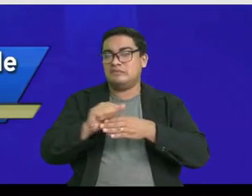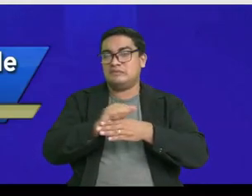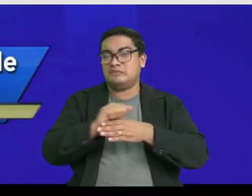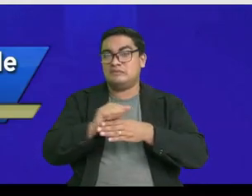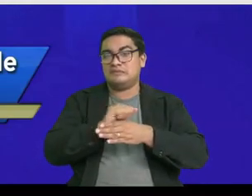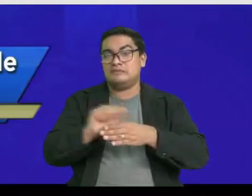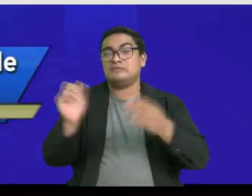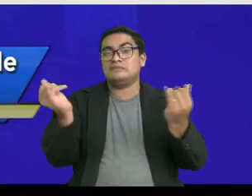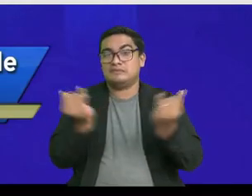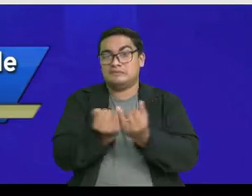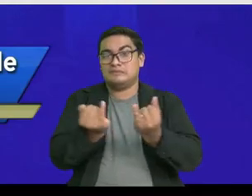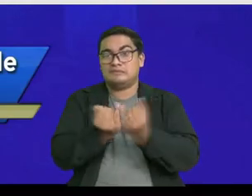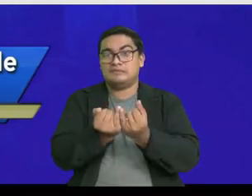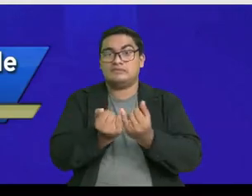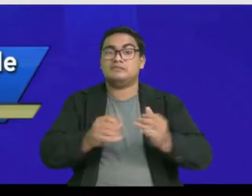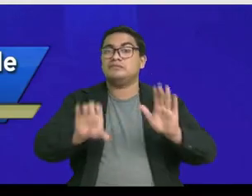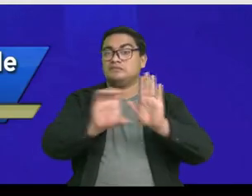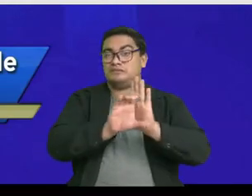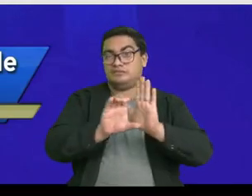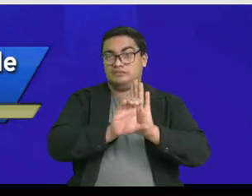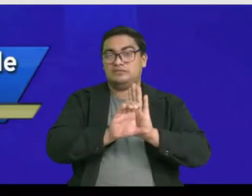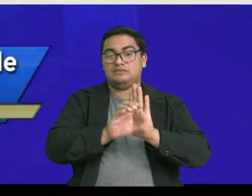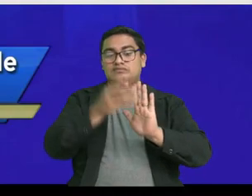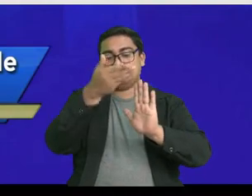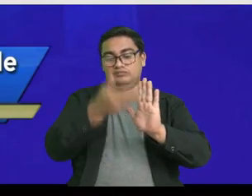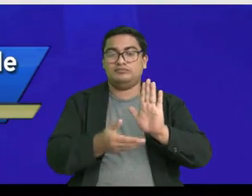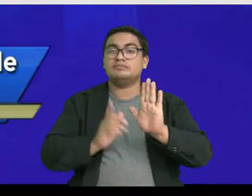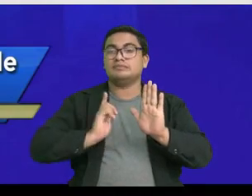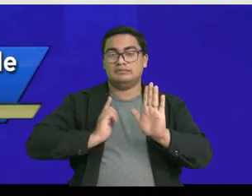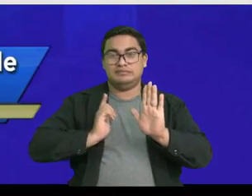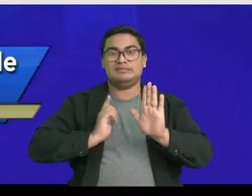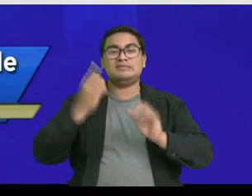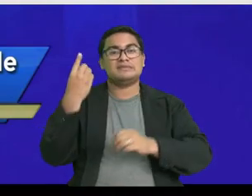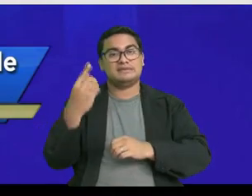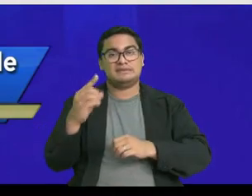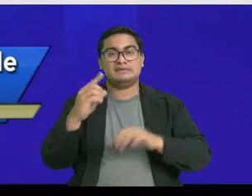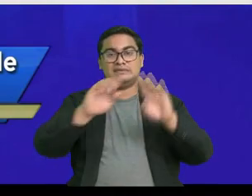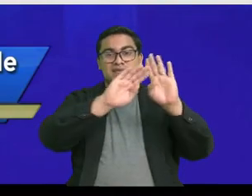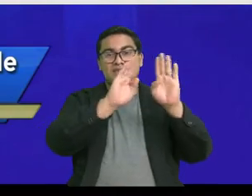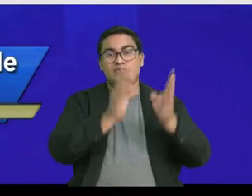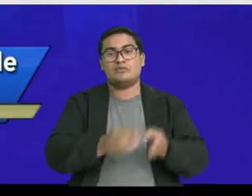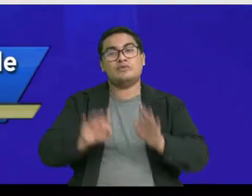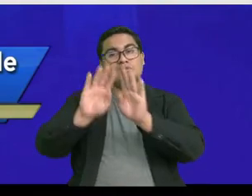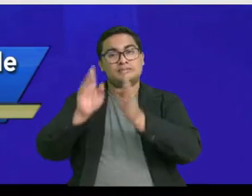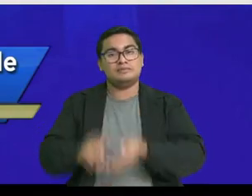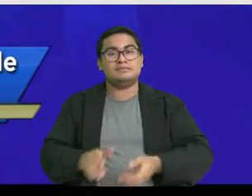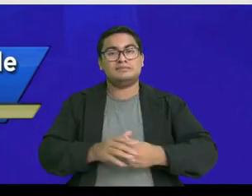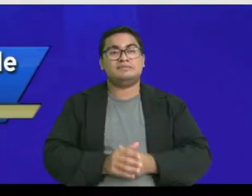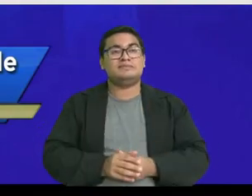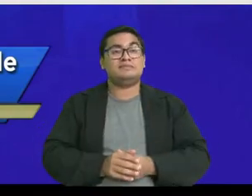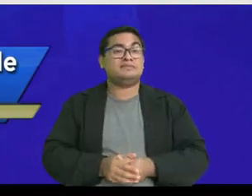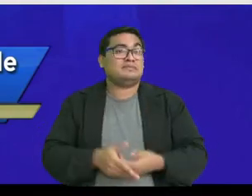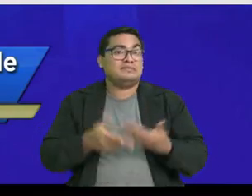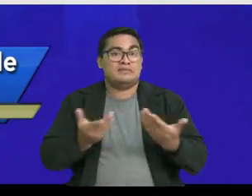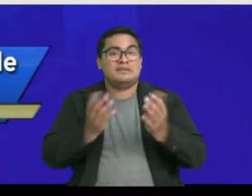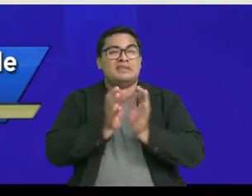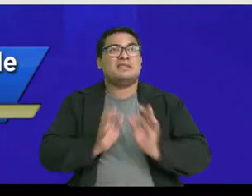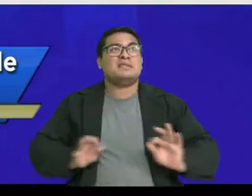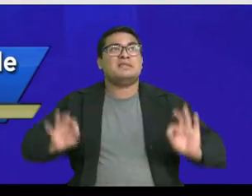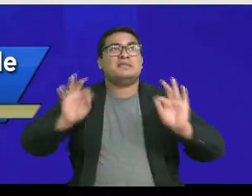están también en la constitución política de la República. Entonces esto es muy